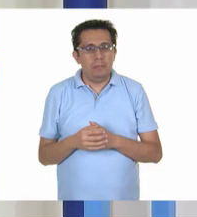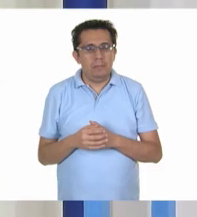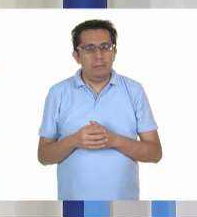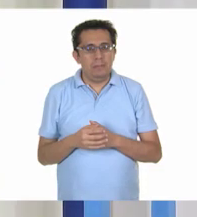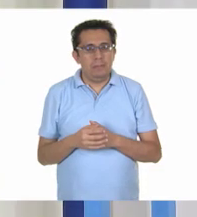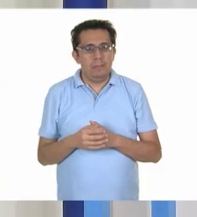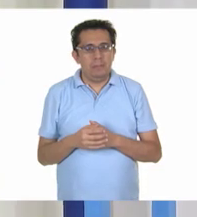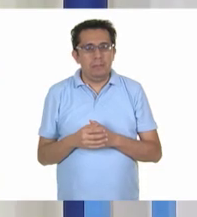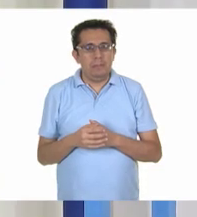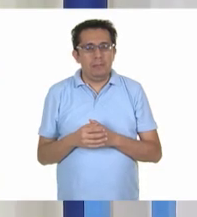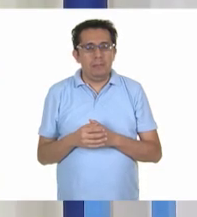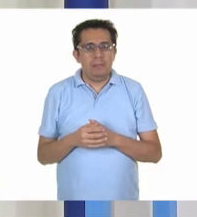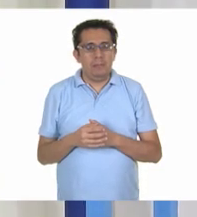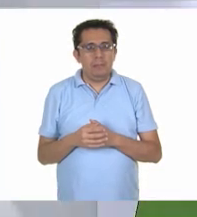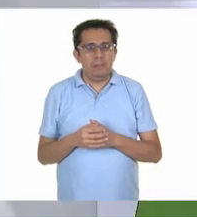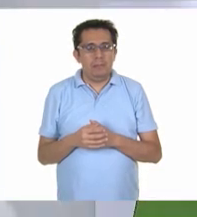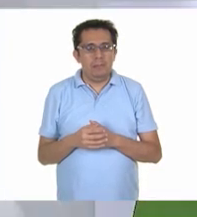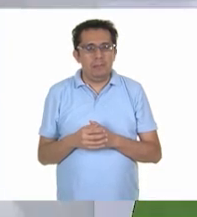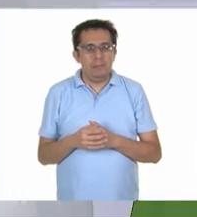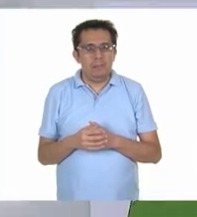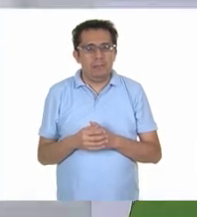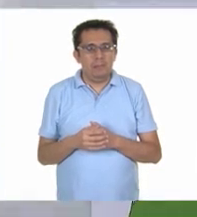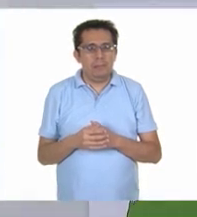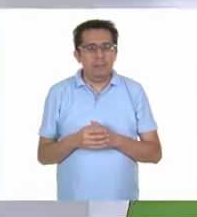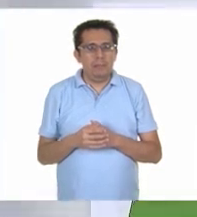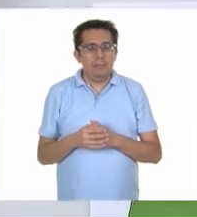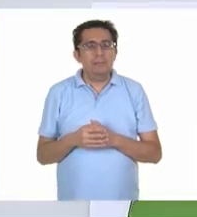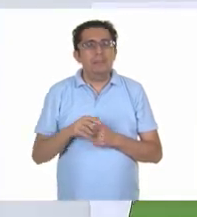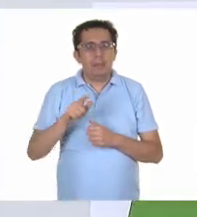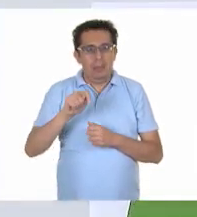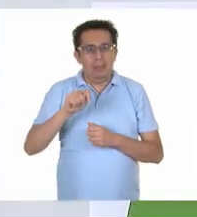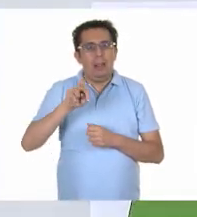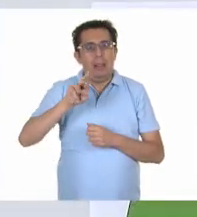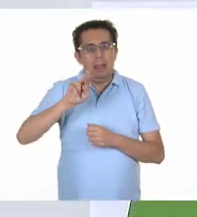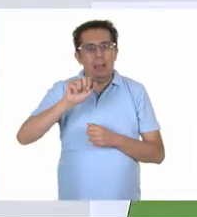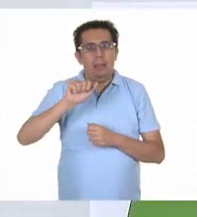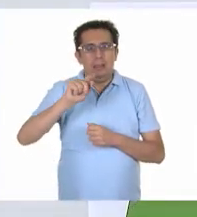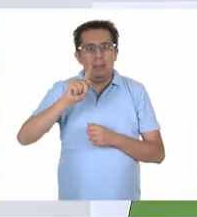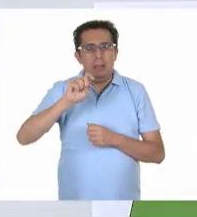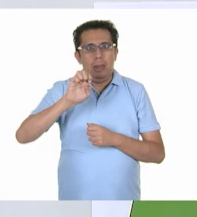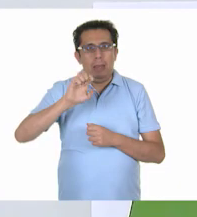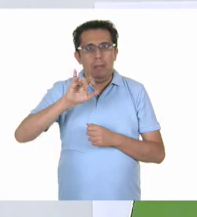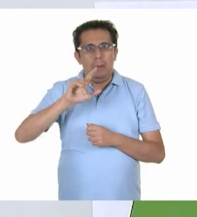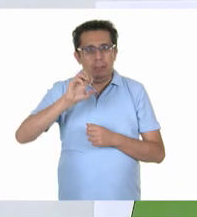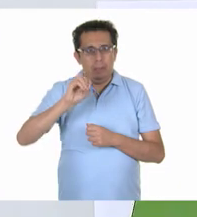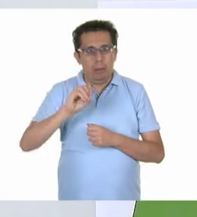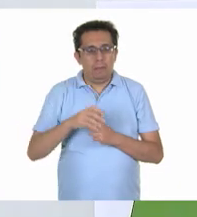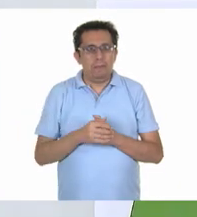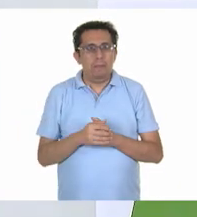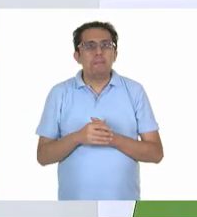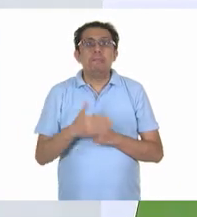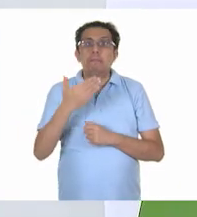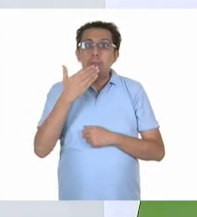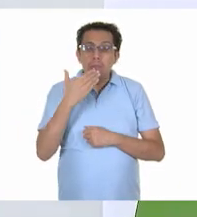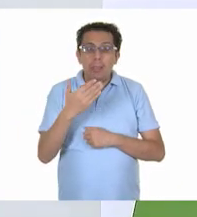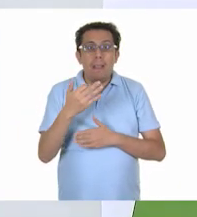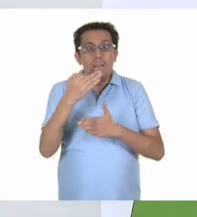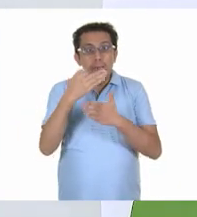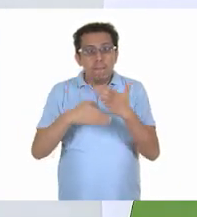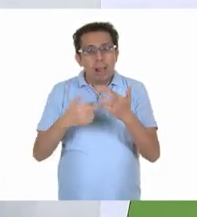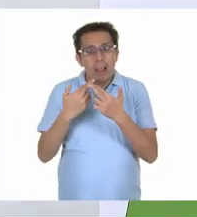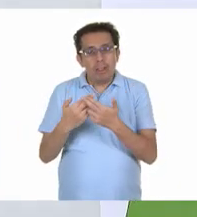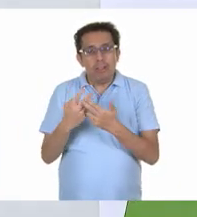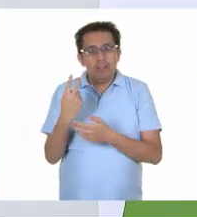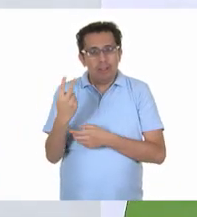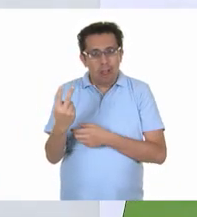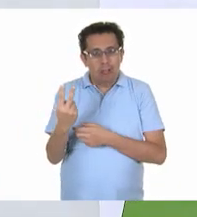Trapecio. Trapecio. Muy bien, nos quedan dos figuras geométricas.